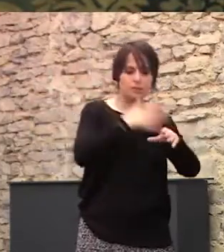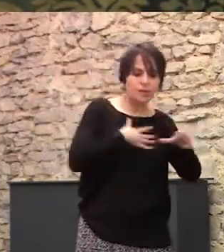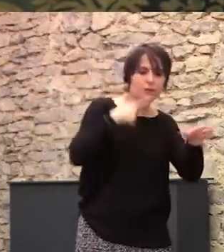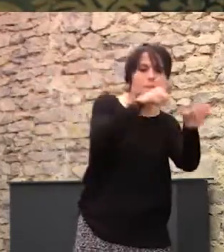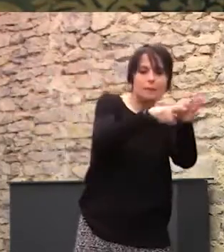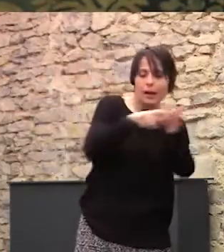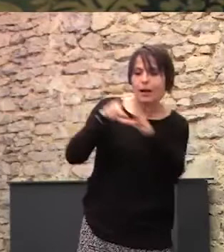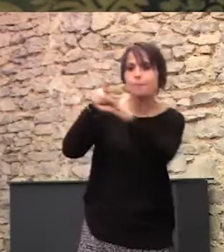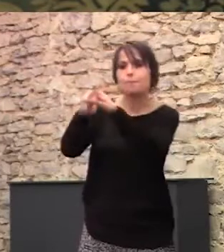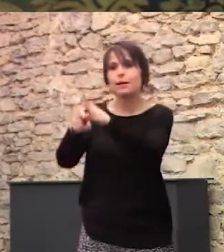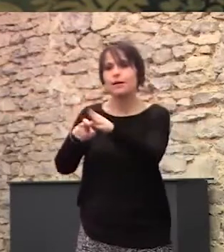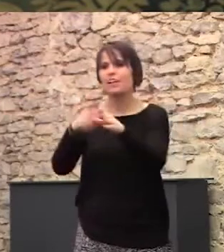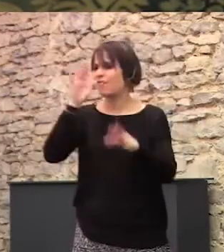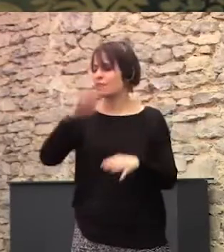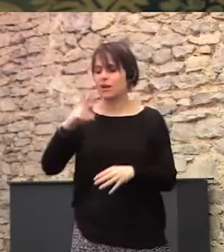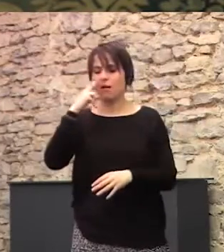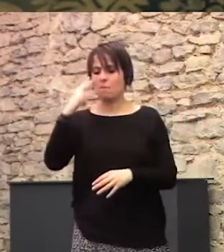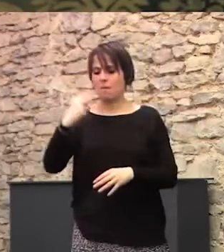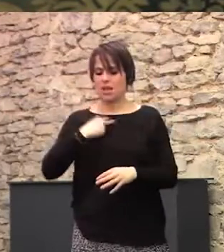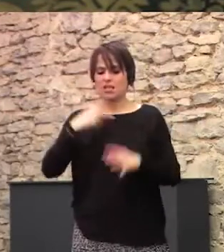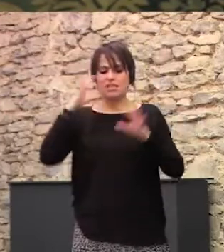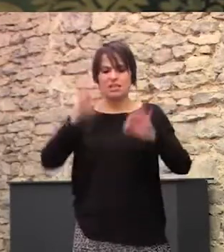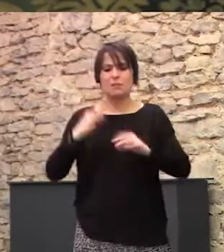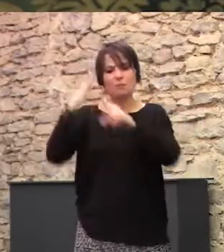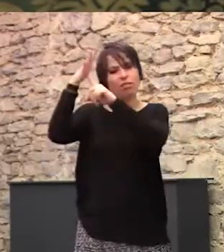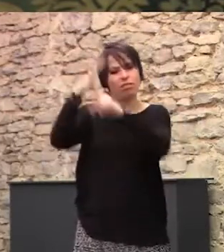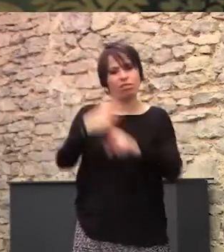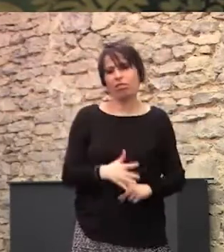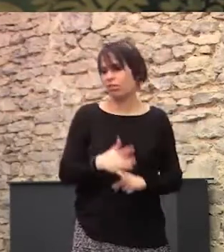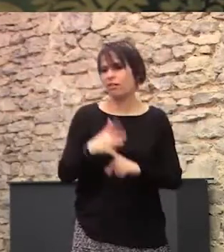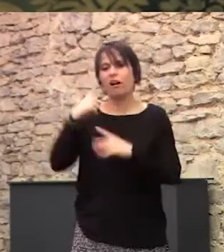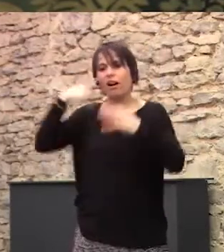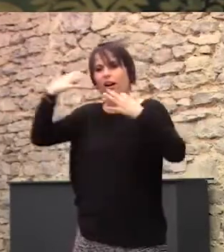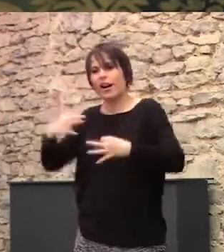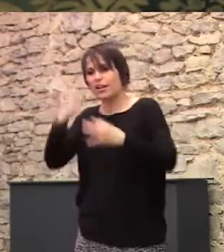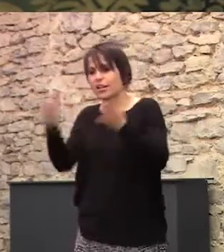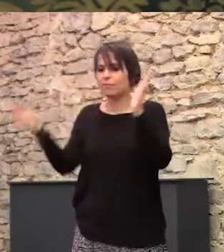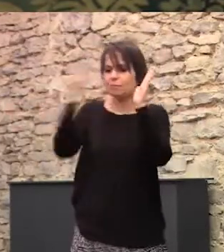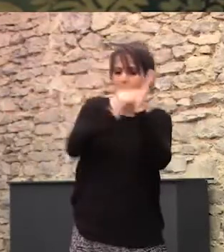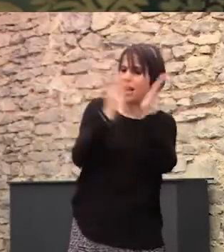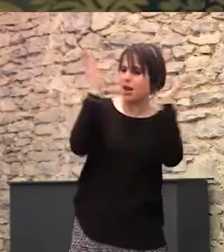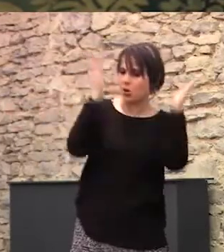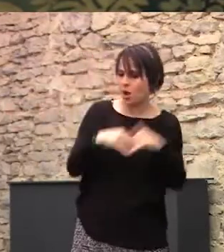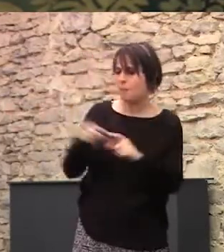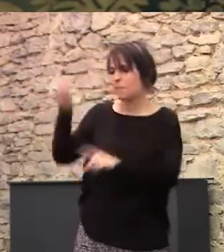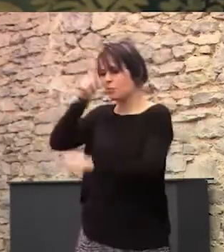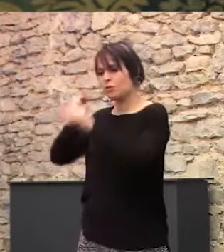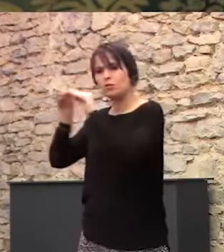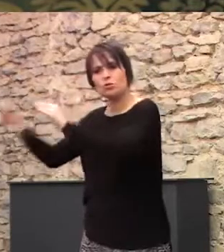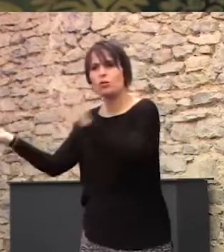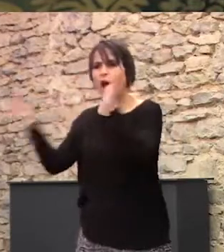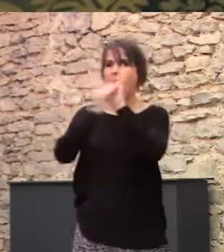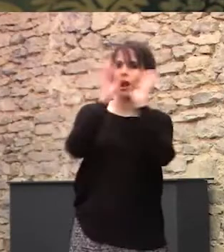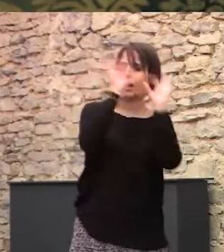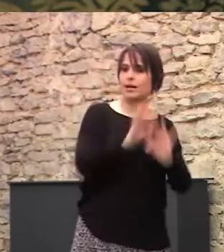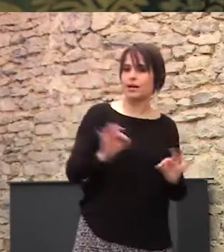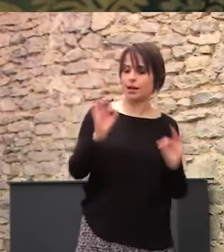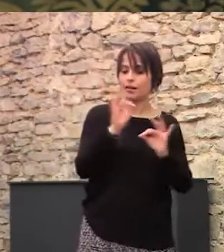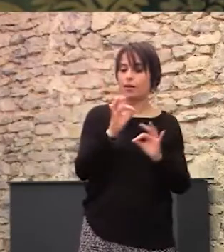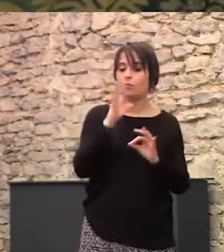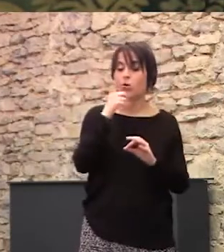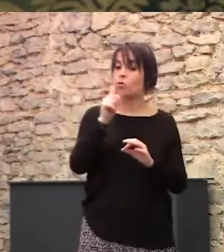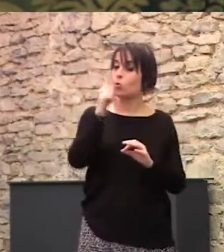movimientos, veían que siempre su realidad no estaba recogida, ni su experiencia, ni sus preocupaciones, porque uno